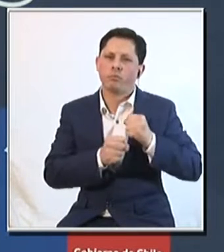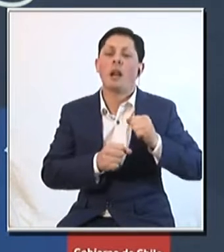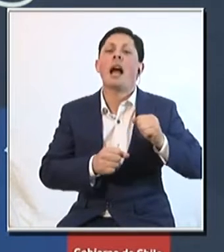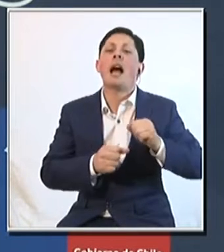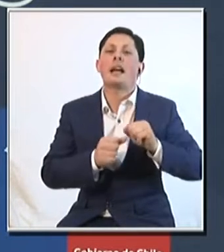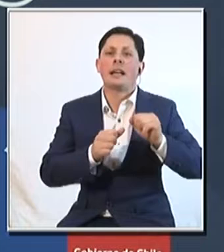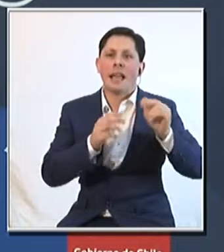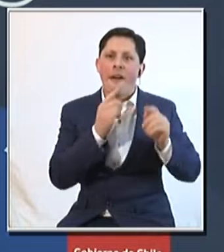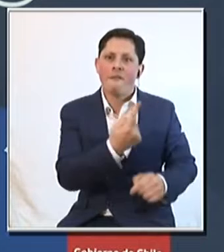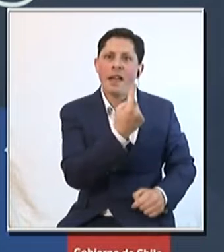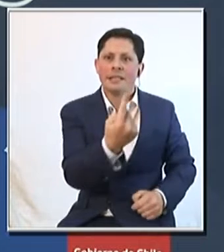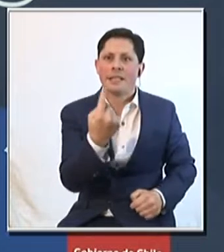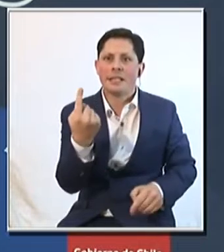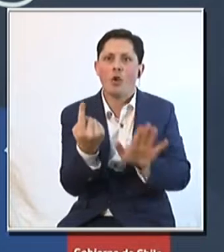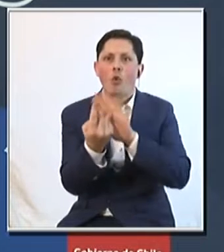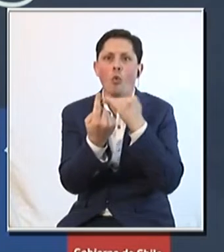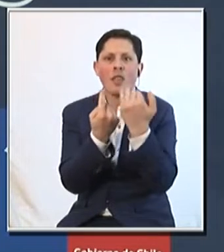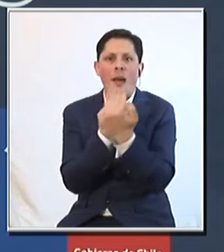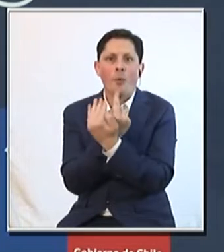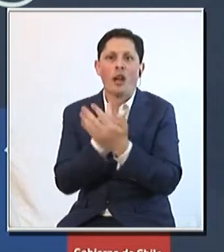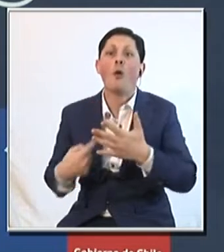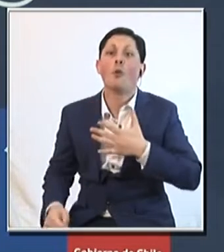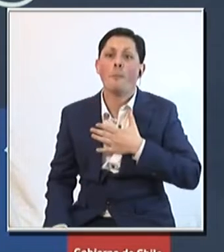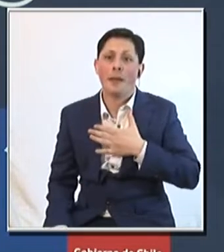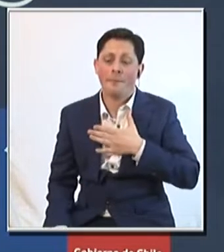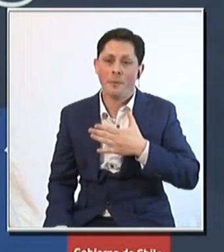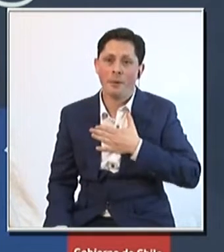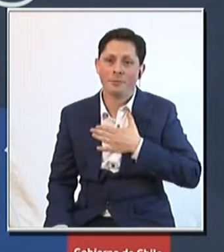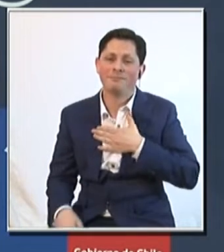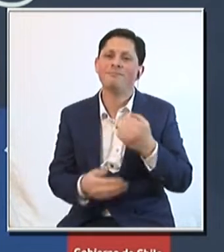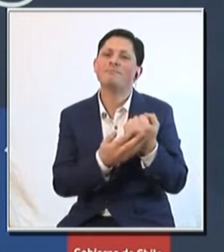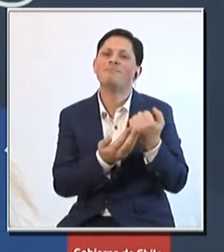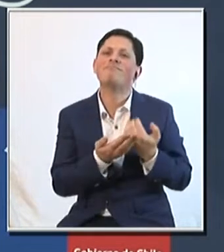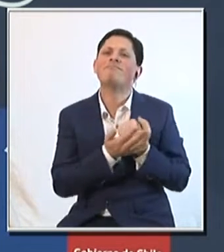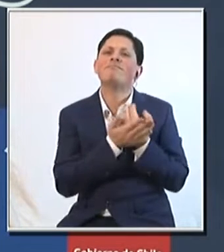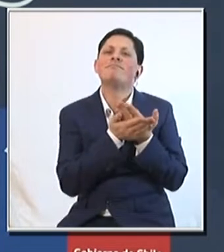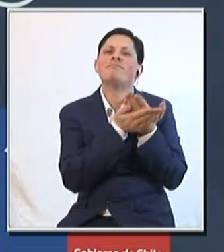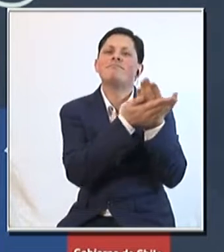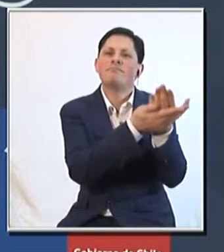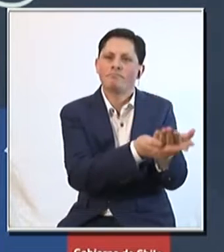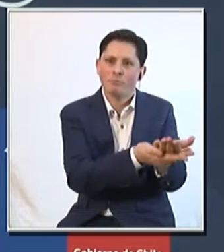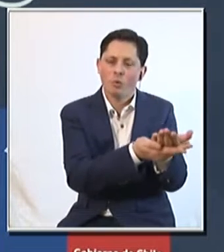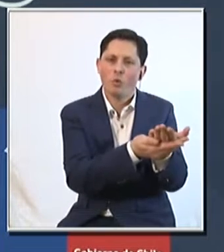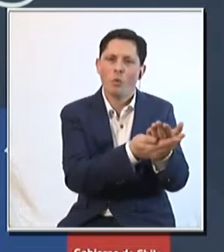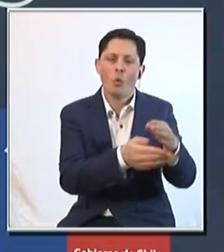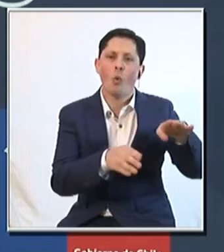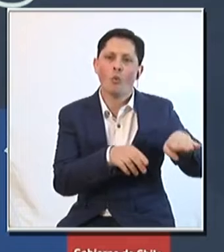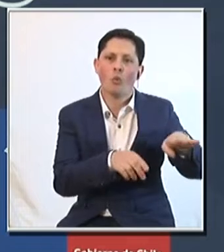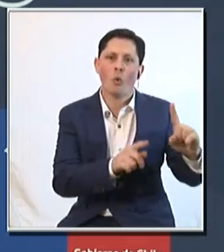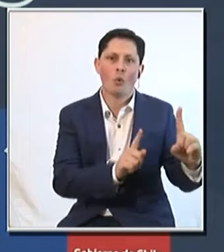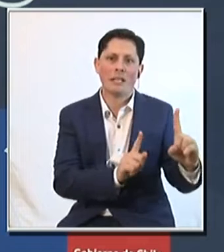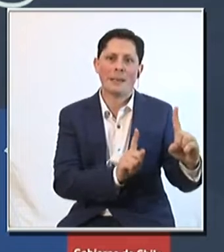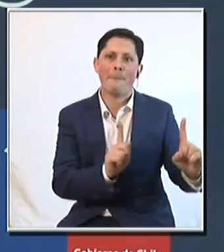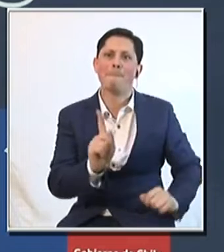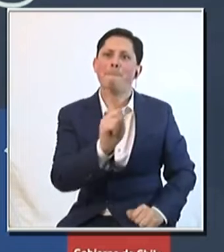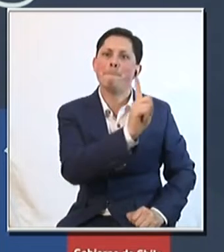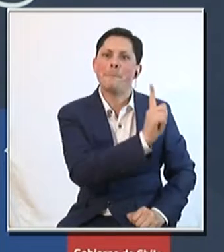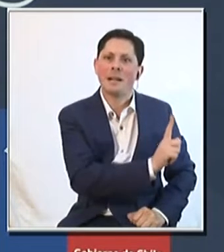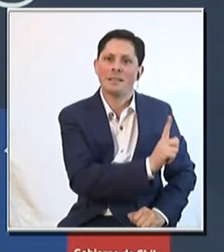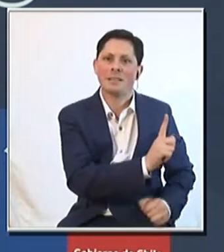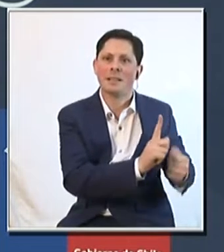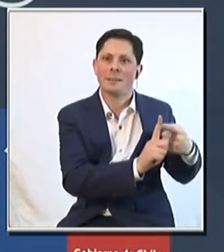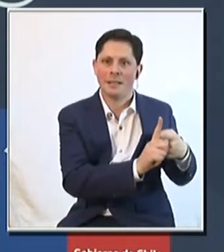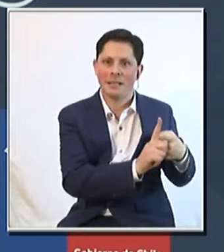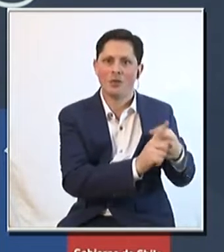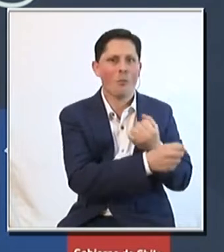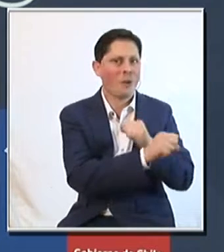cuidamos a nosotros mismos, estamos también entregando de manera solidaria un espacio en nuestra red asistencial para esas personas que no pueden